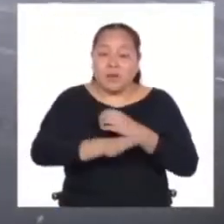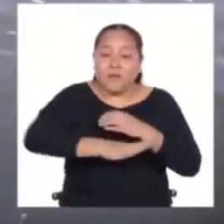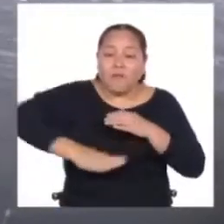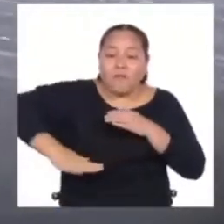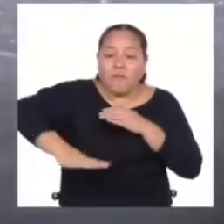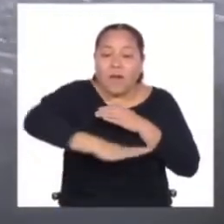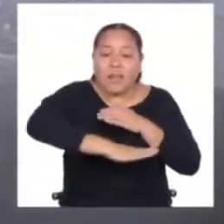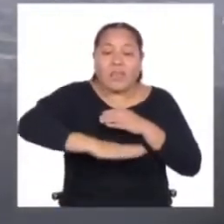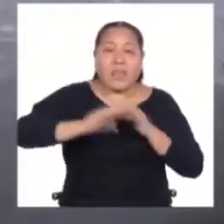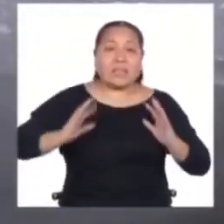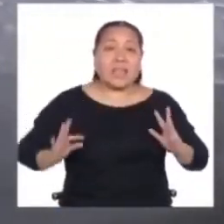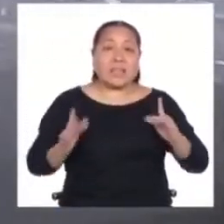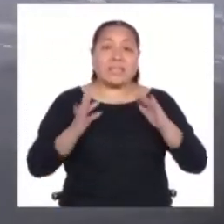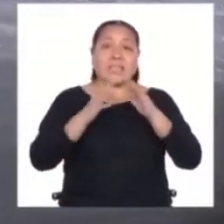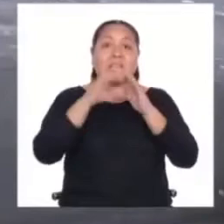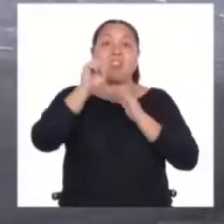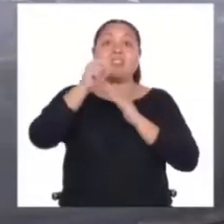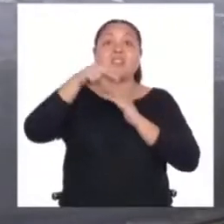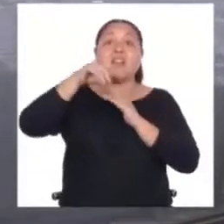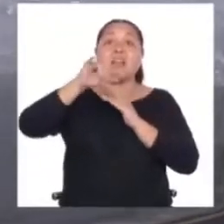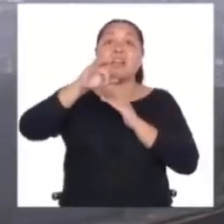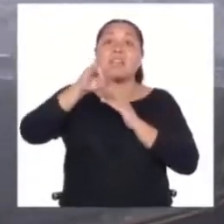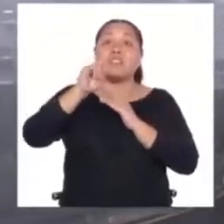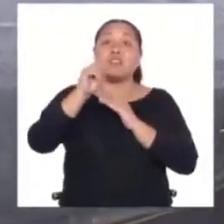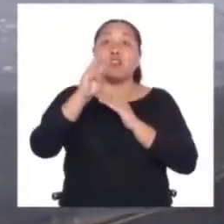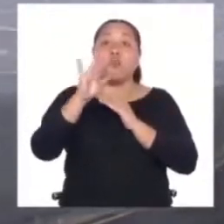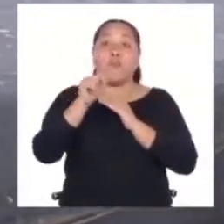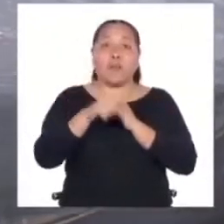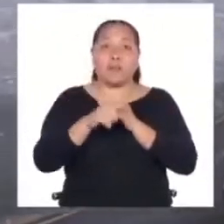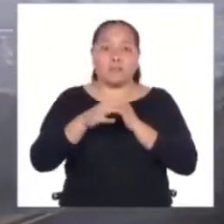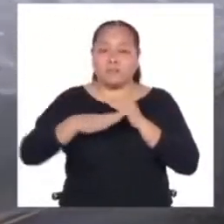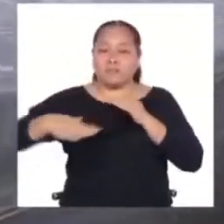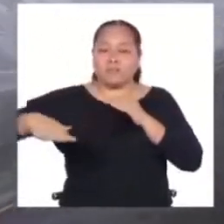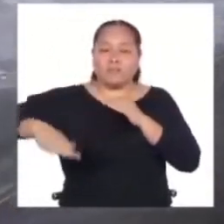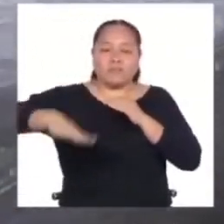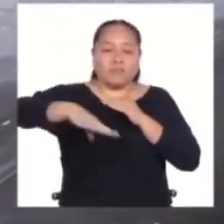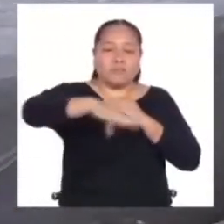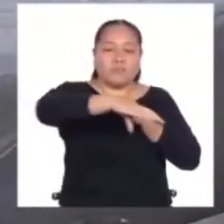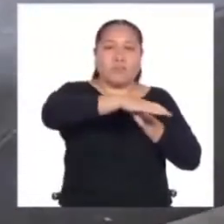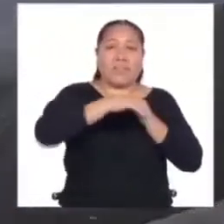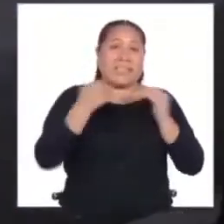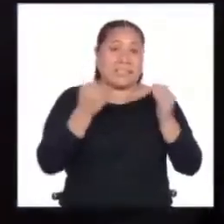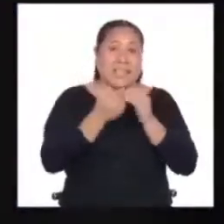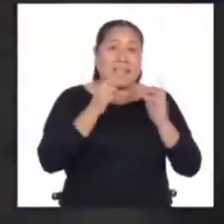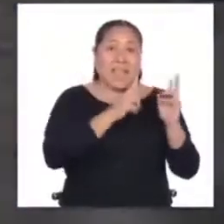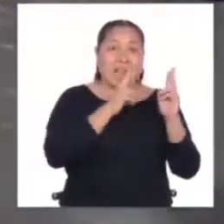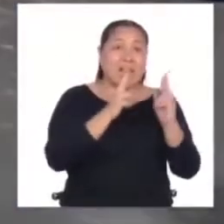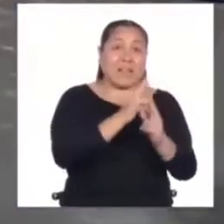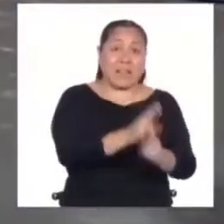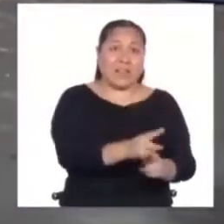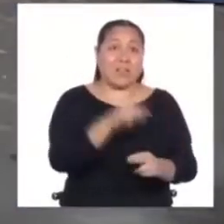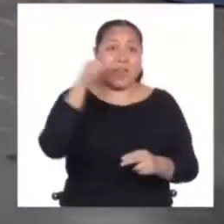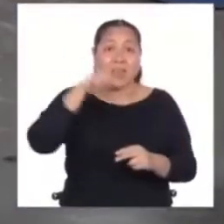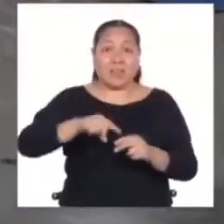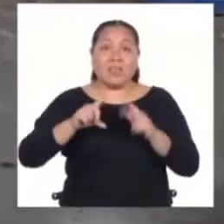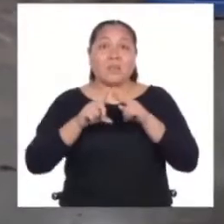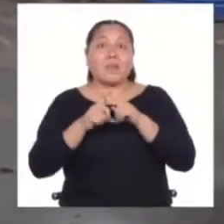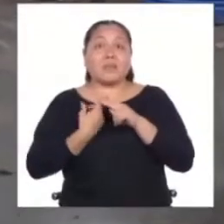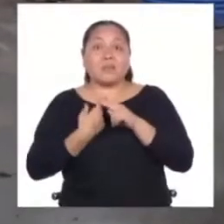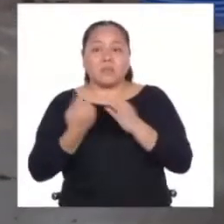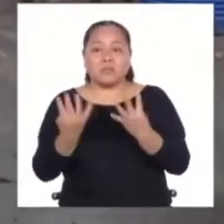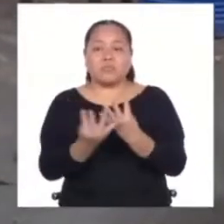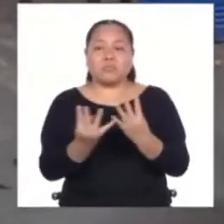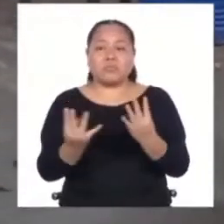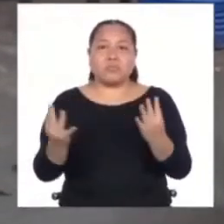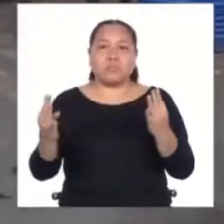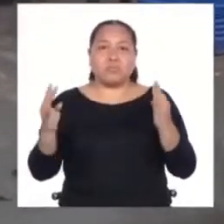y colocó a sus tropas en distintos puntos del valle, todos cercanos al río. De esta manera emprendió el